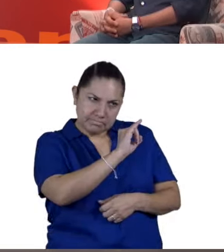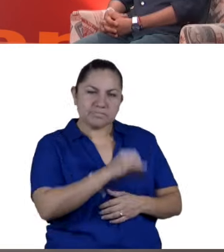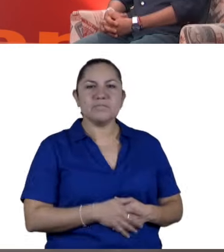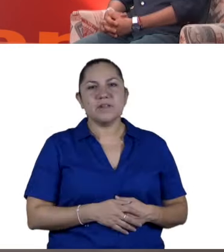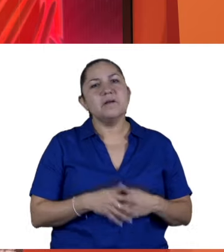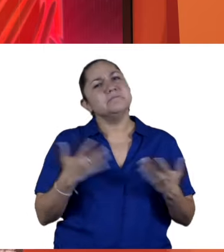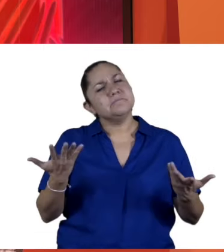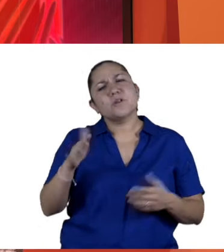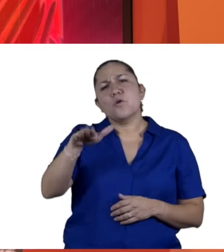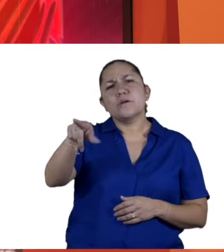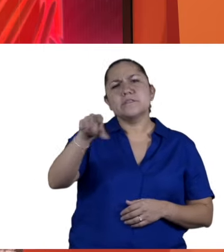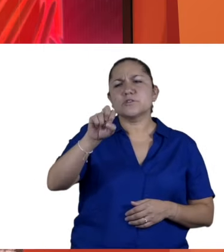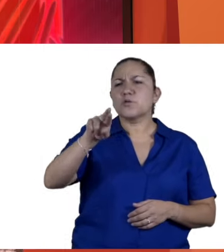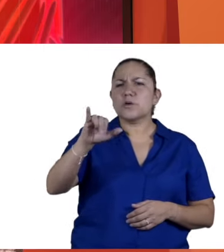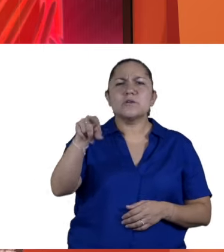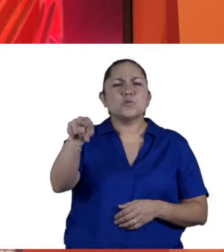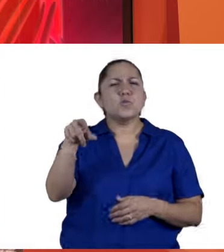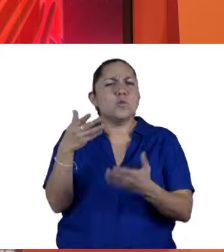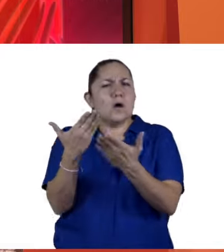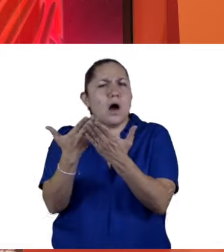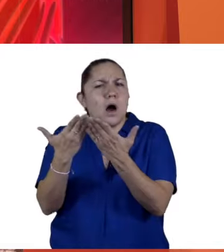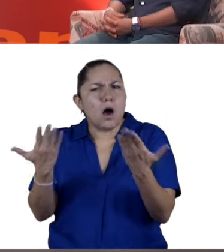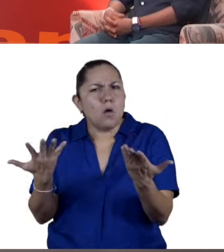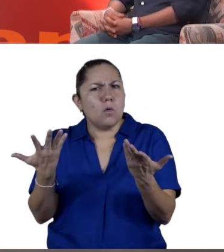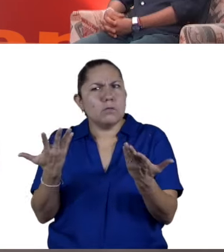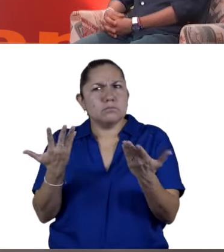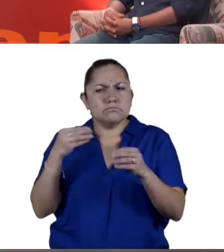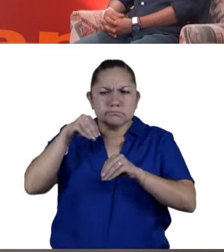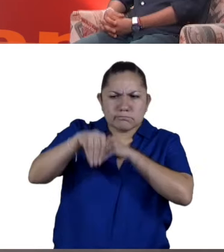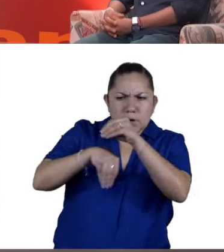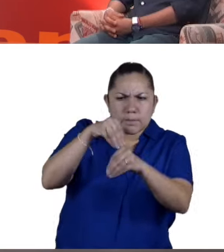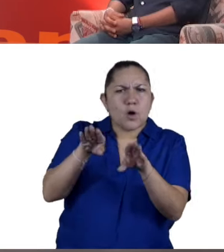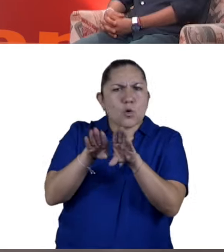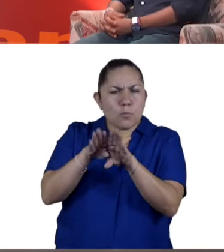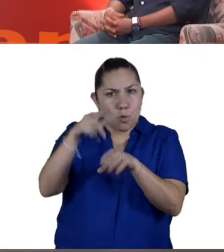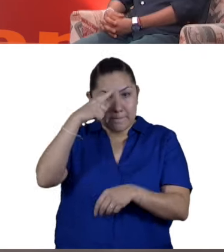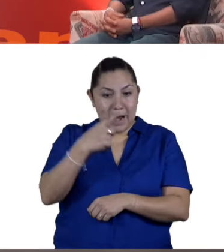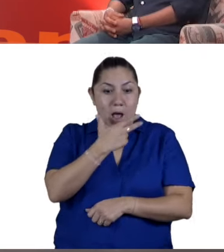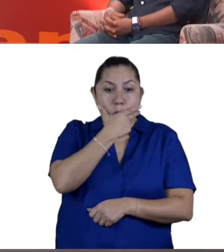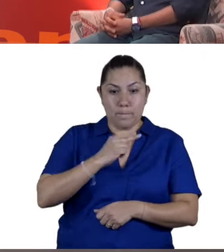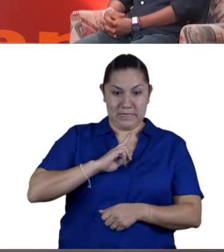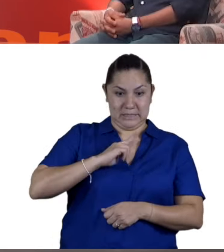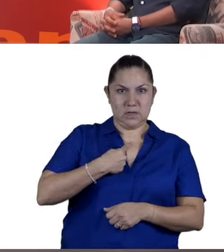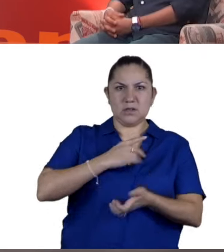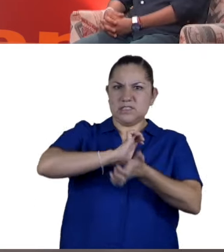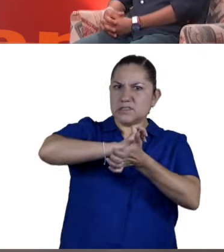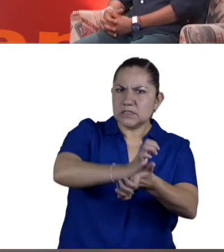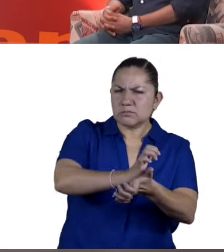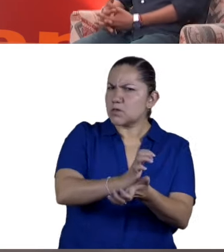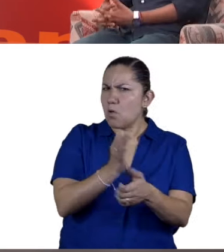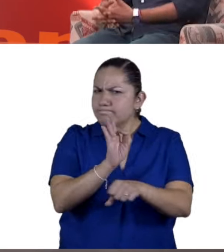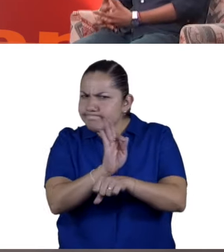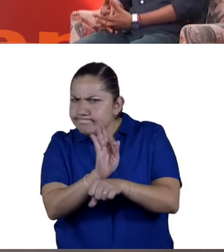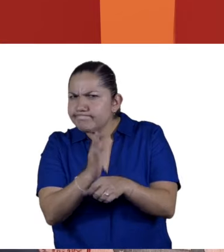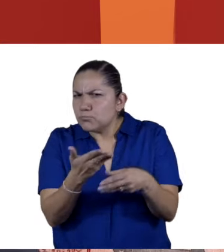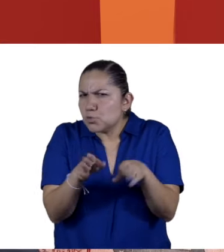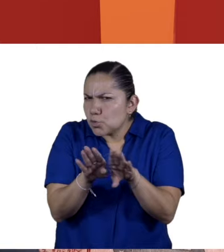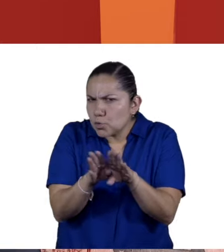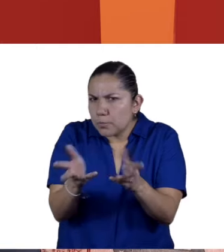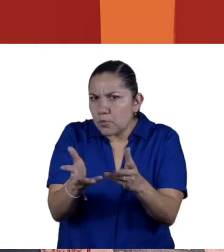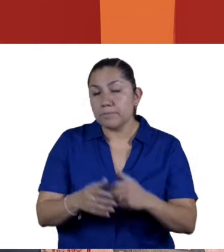Bueno, Soni, ¿qué medidas están haciendo para evitar la discriminación a hombres trans? Es muy